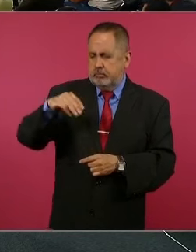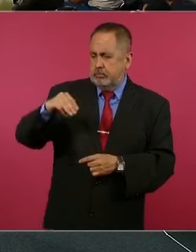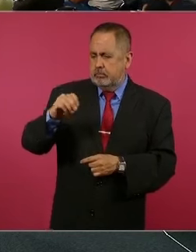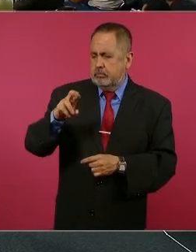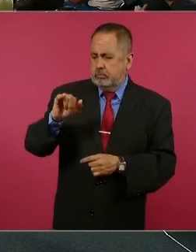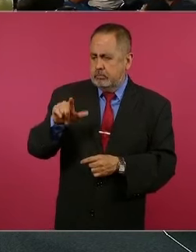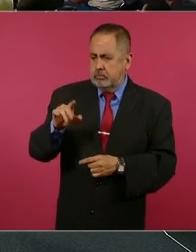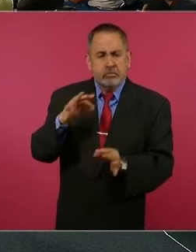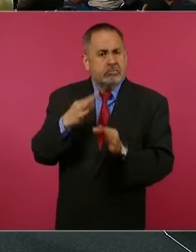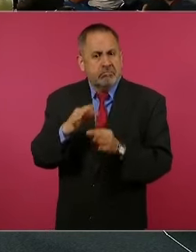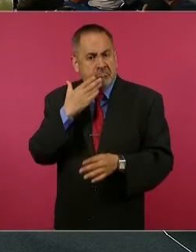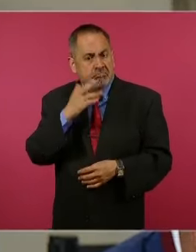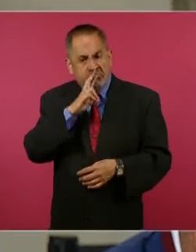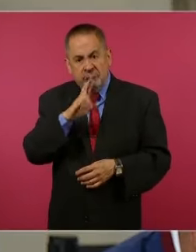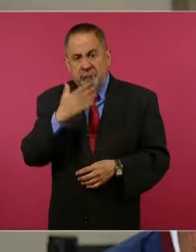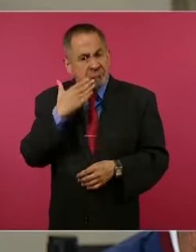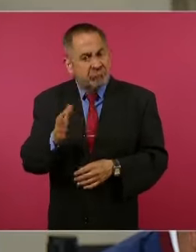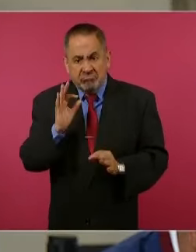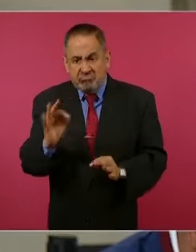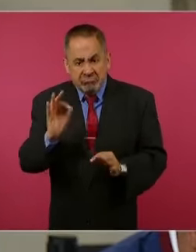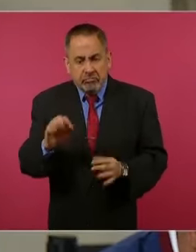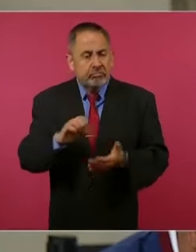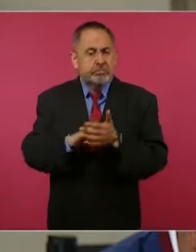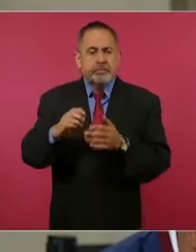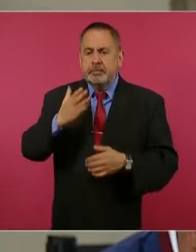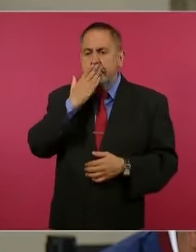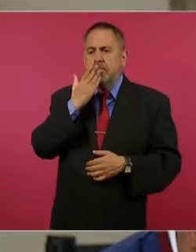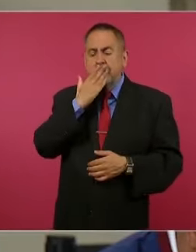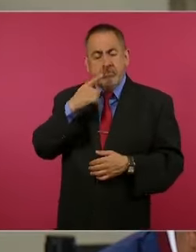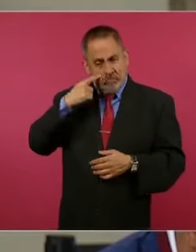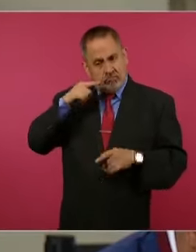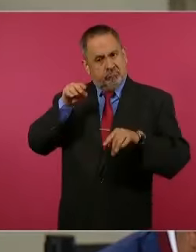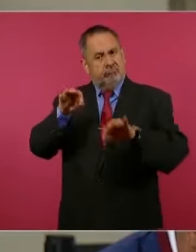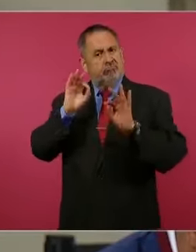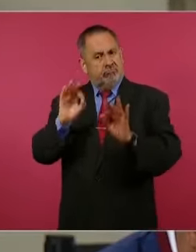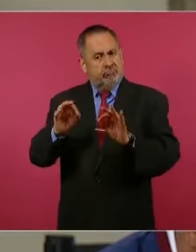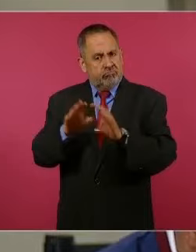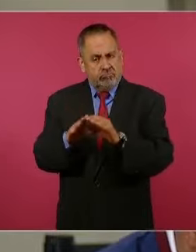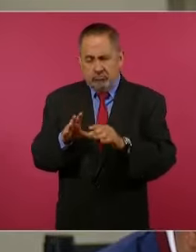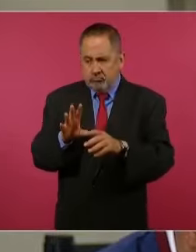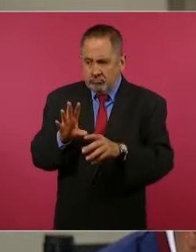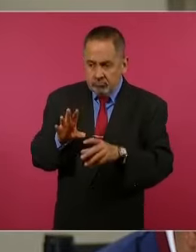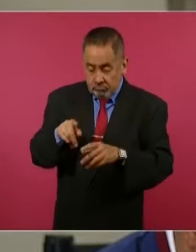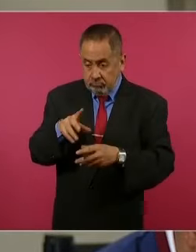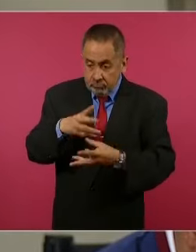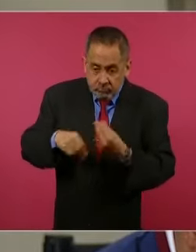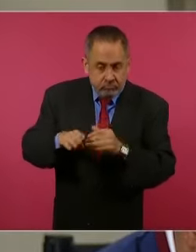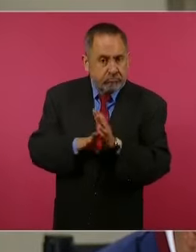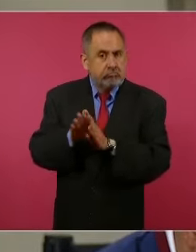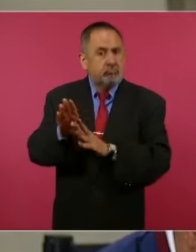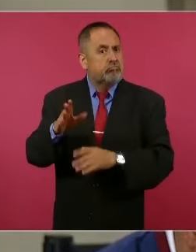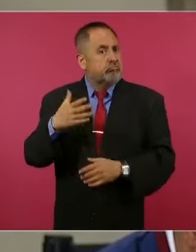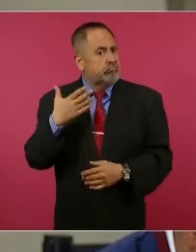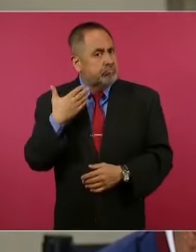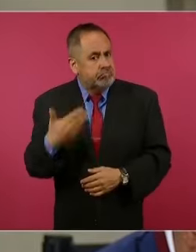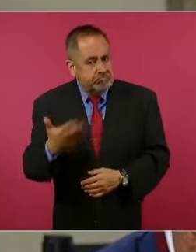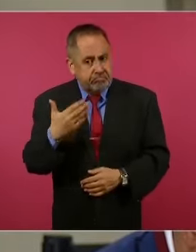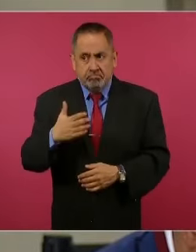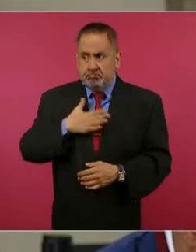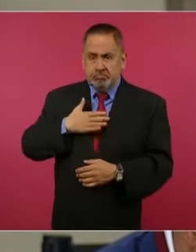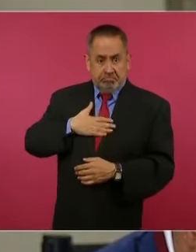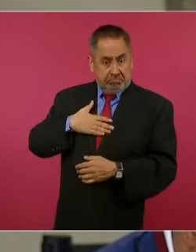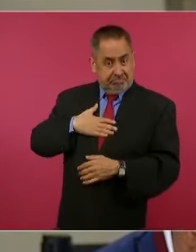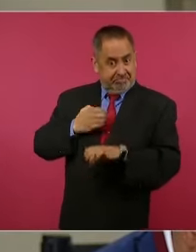está dando los result estados en el caso de Sonora por ejemplo es palpable también est esta reincorporación de mi estado a lo que es el desarrollo